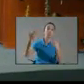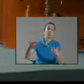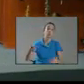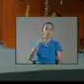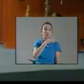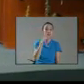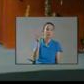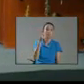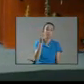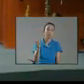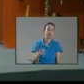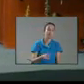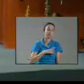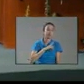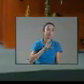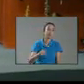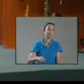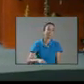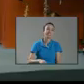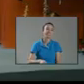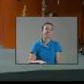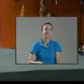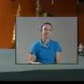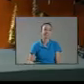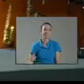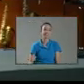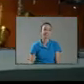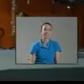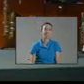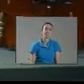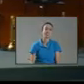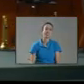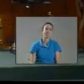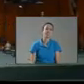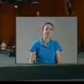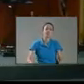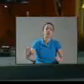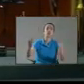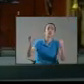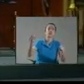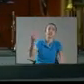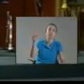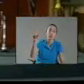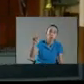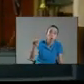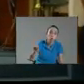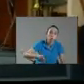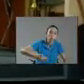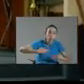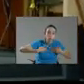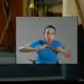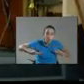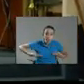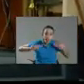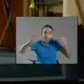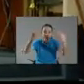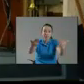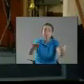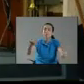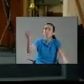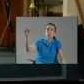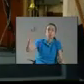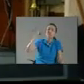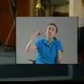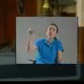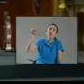pone de acuerdo por la palabra, le dije, vaya a un notario, vaya a un escribano, y ponga, yo me pongo, fulano de tal, DNI tal y tal, tal, en el